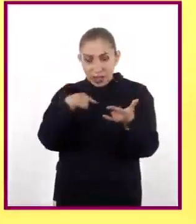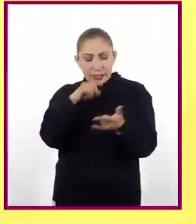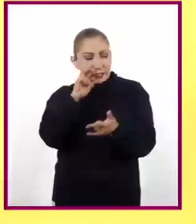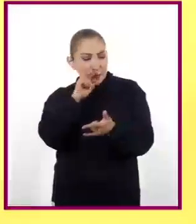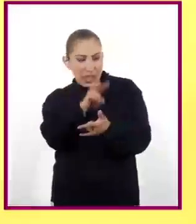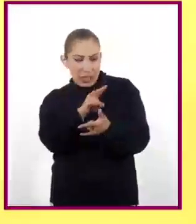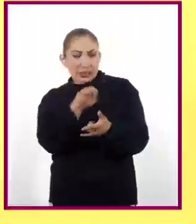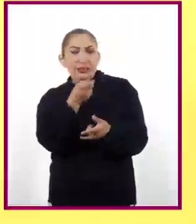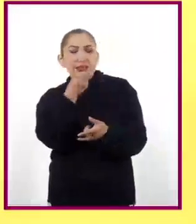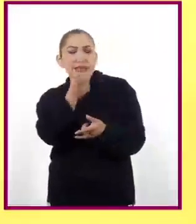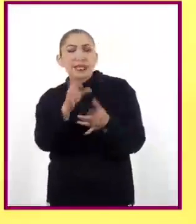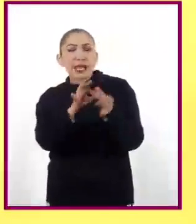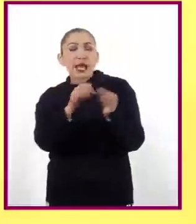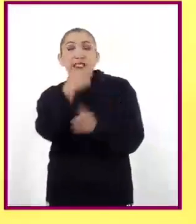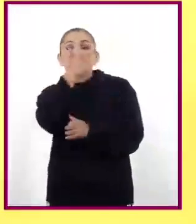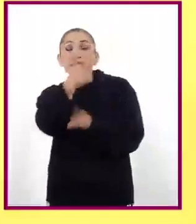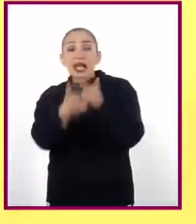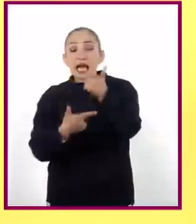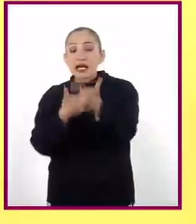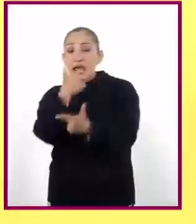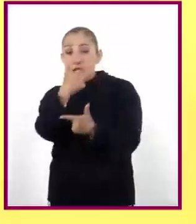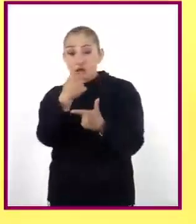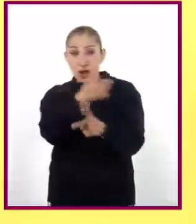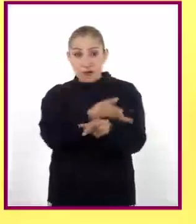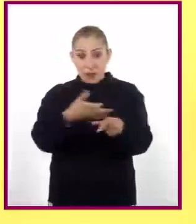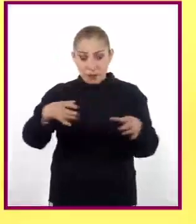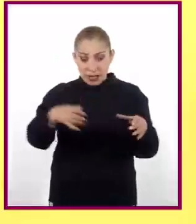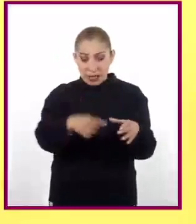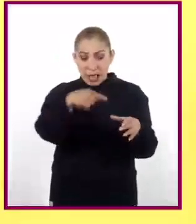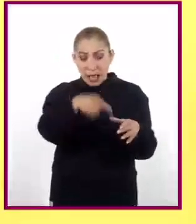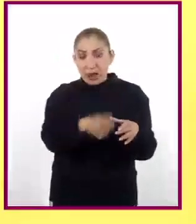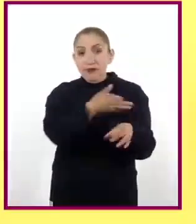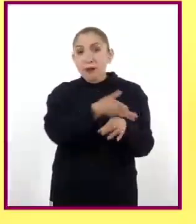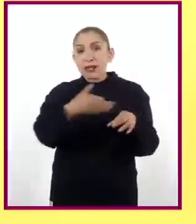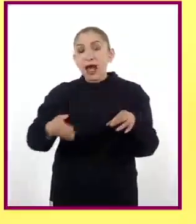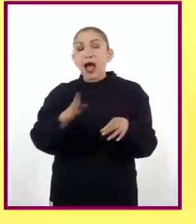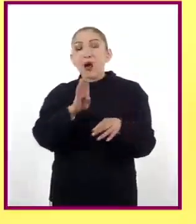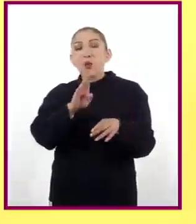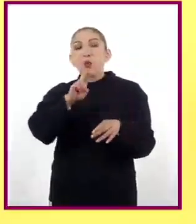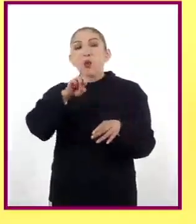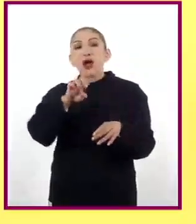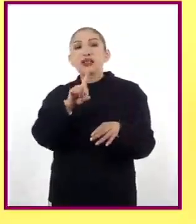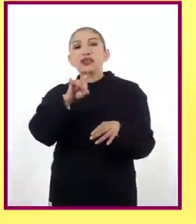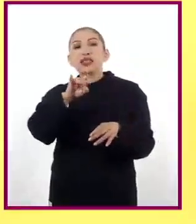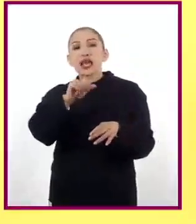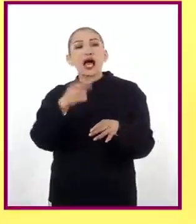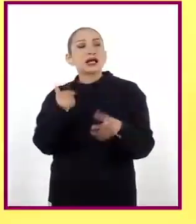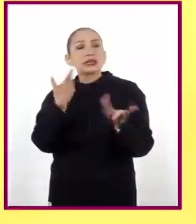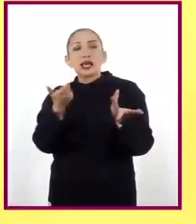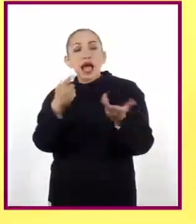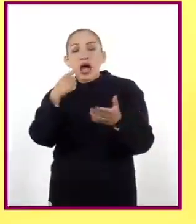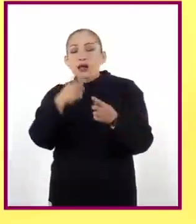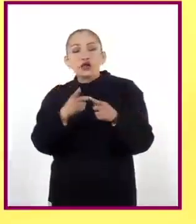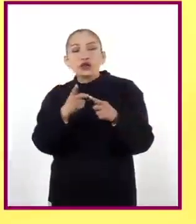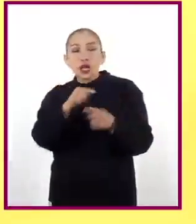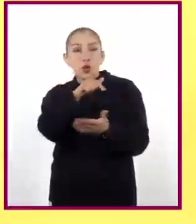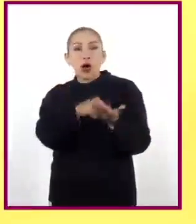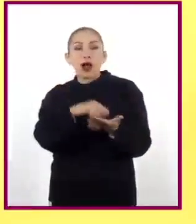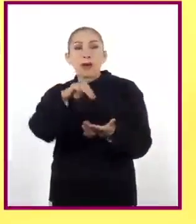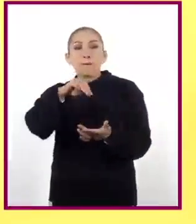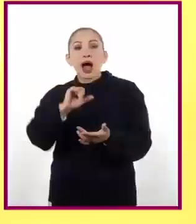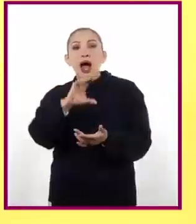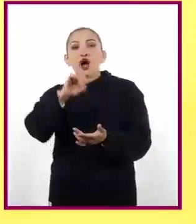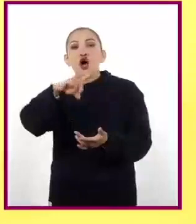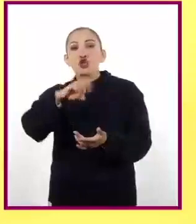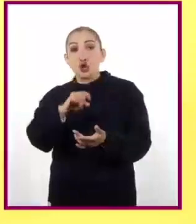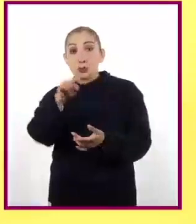relata la historia de 7 generaciones de una familia, la familia Buendía, la cual se desarrolla en Macondo.